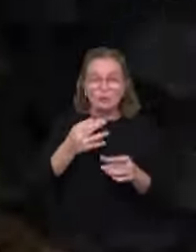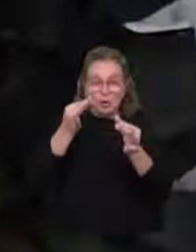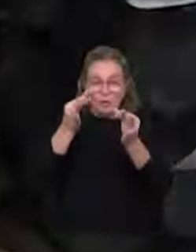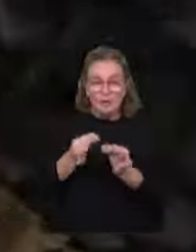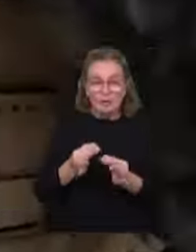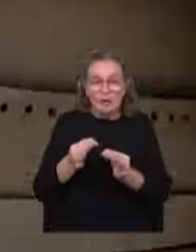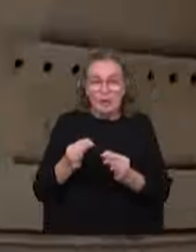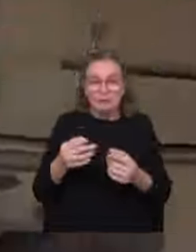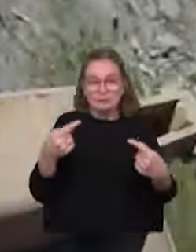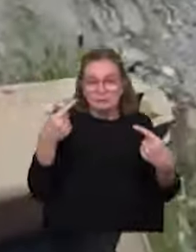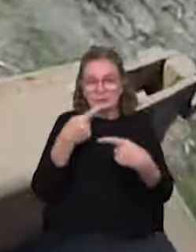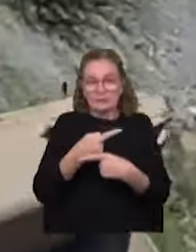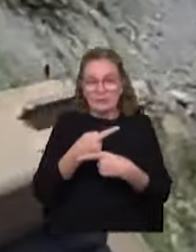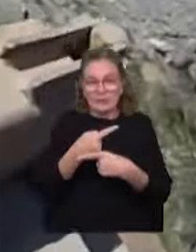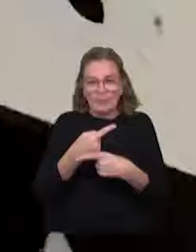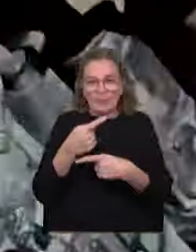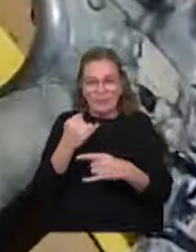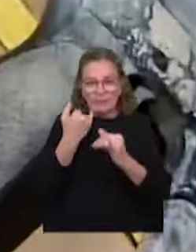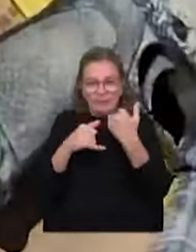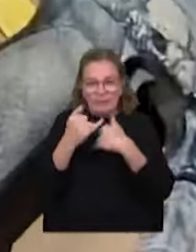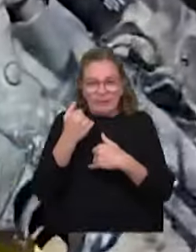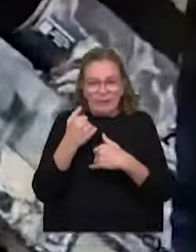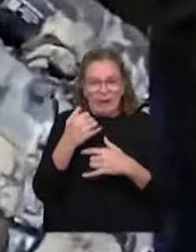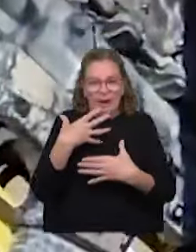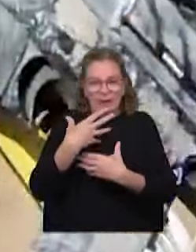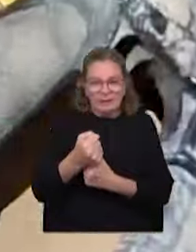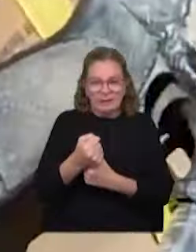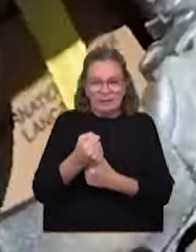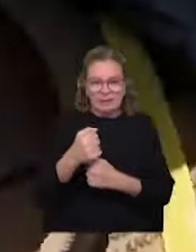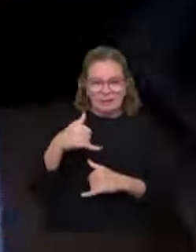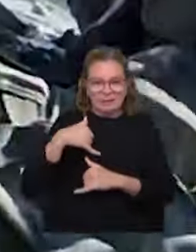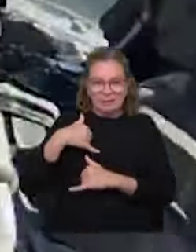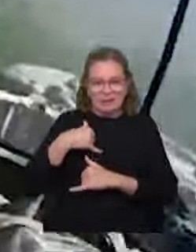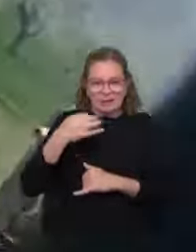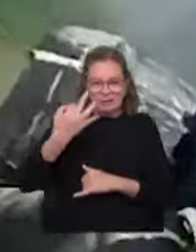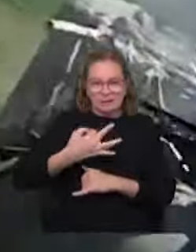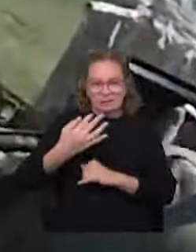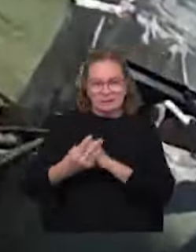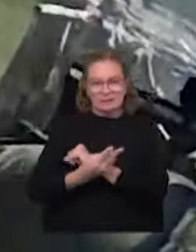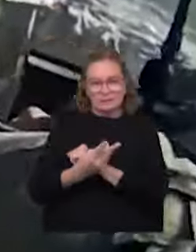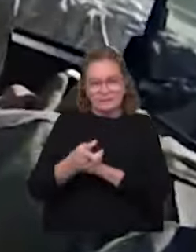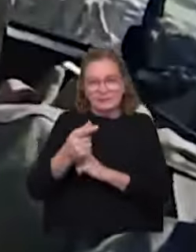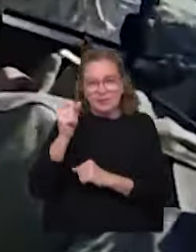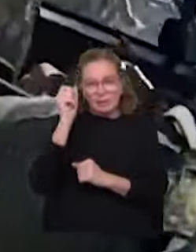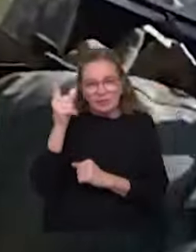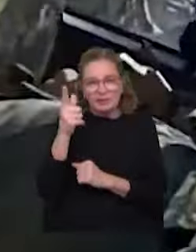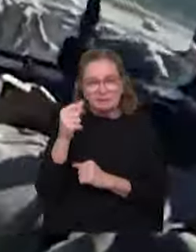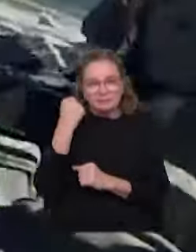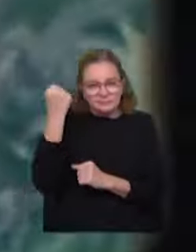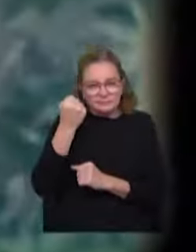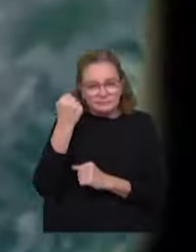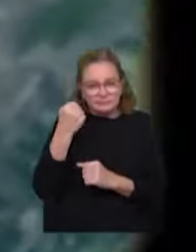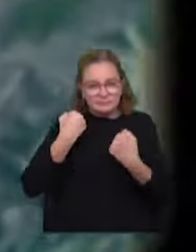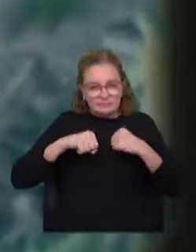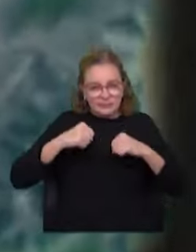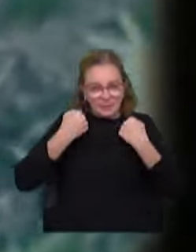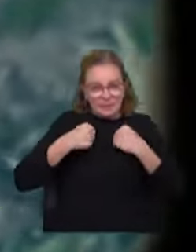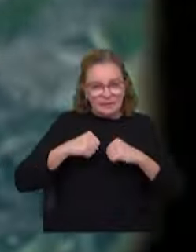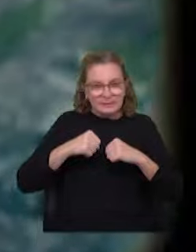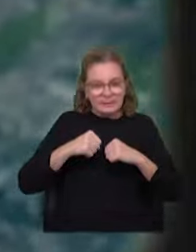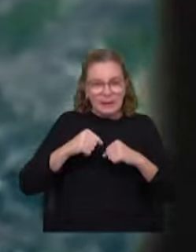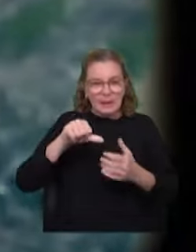contraterrorismo operaciones de información y asistencia de la fuerza de seguridad estas capacidades fueron clave para el entrenamiento de las fuerzas